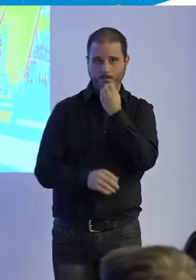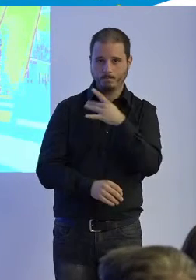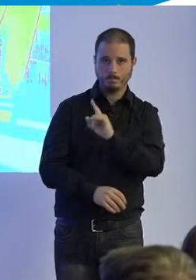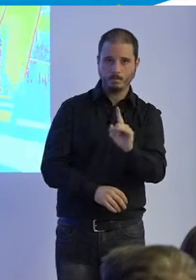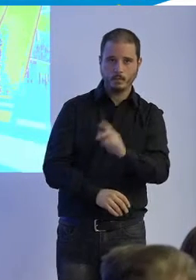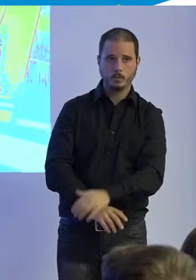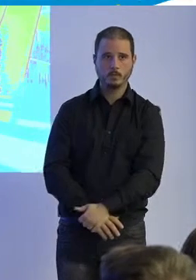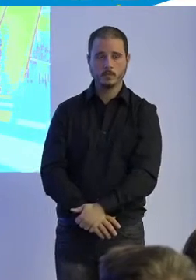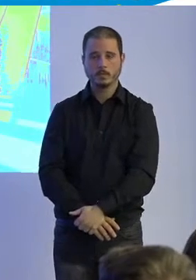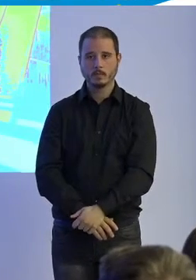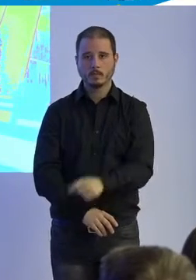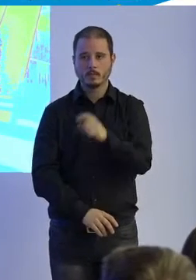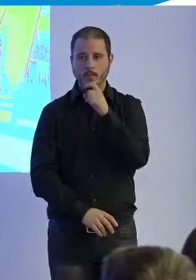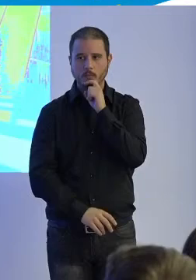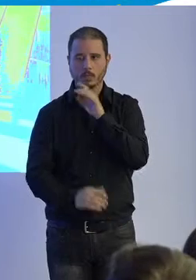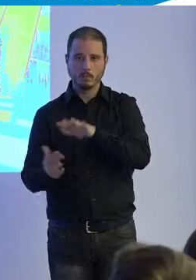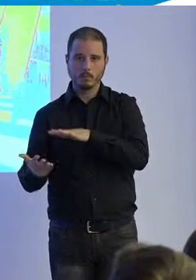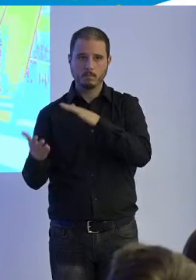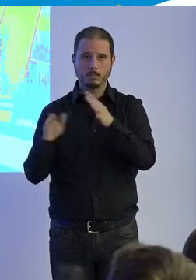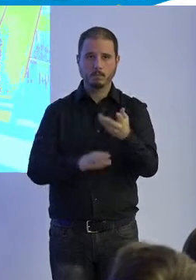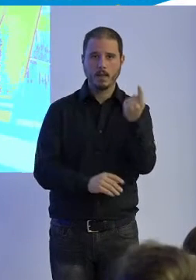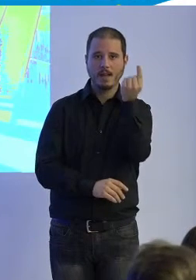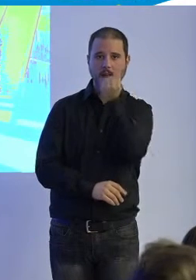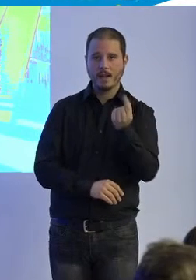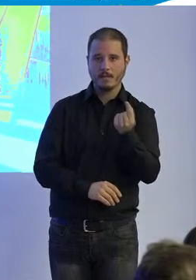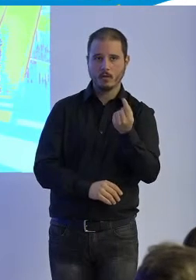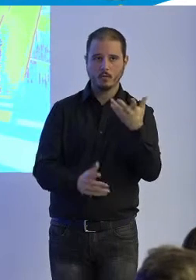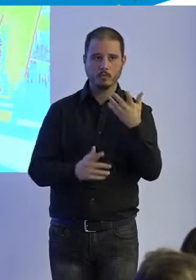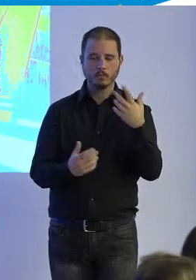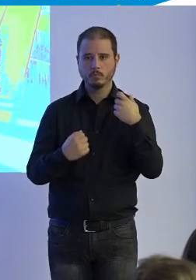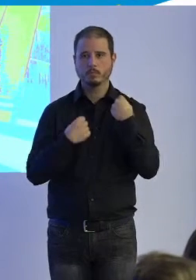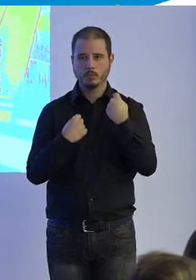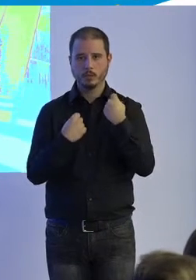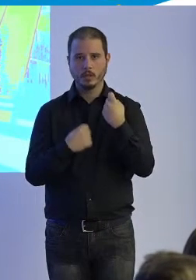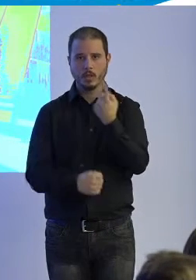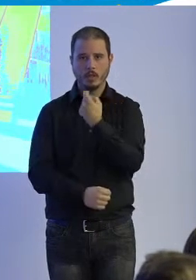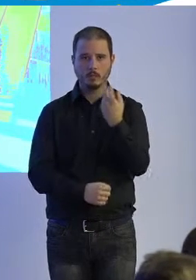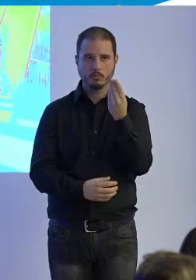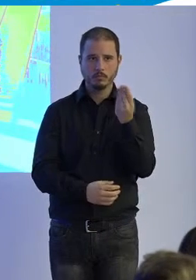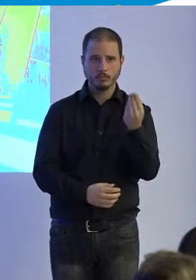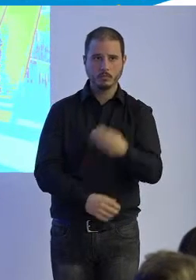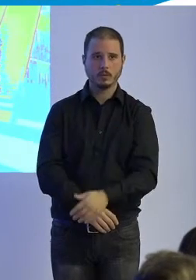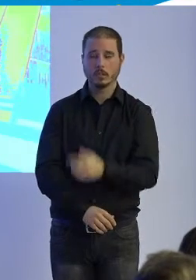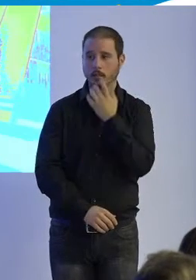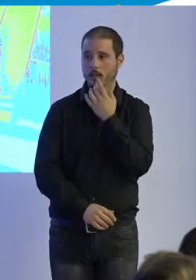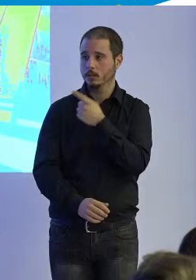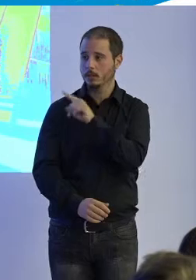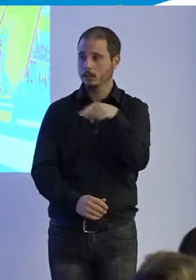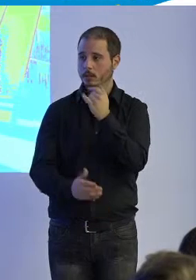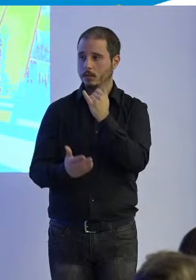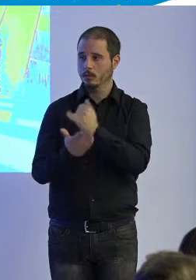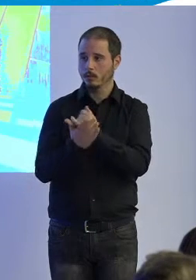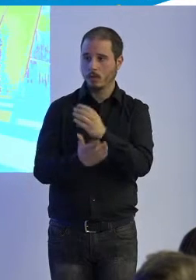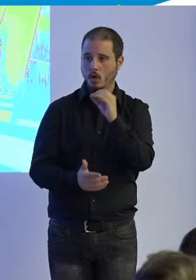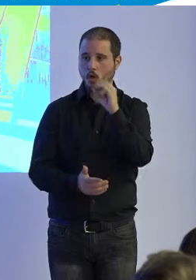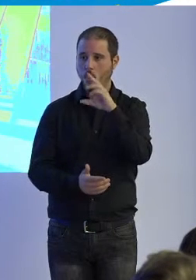Cómo desplegábamos toda la parte gráfica, porque hay que tener en cuenta toda la potencia gráfica que hace falta. Si algunos habéis probado las Vive o las